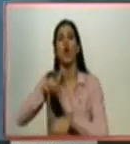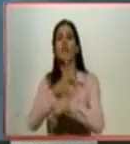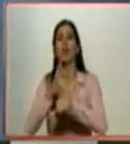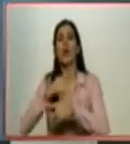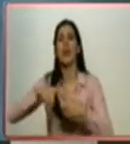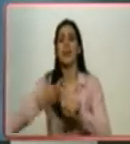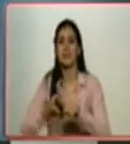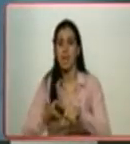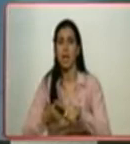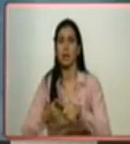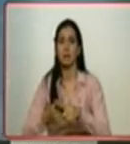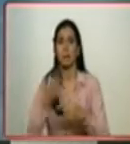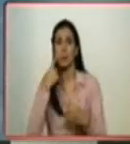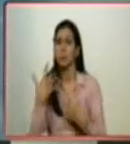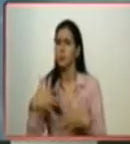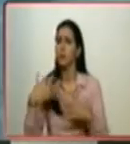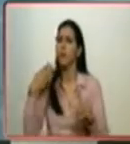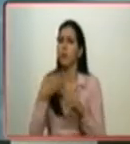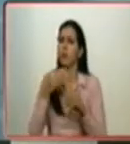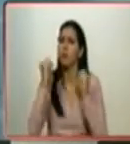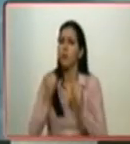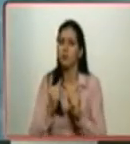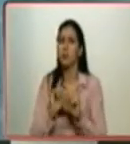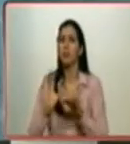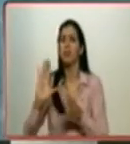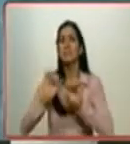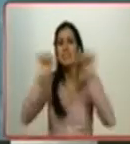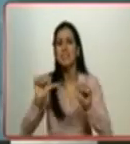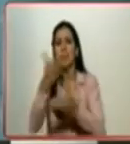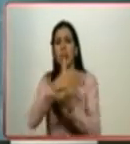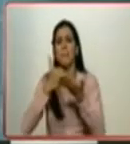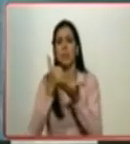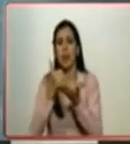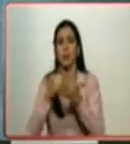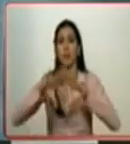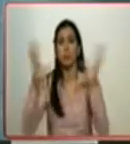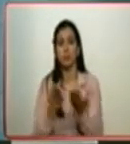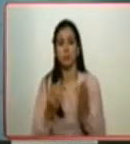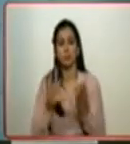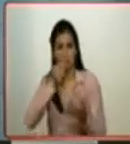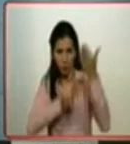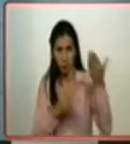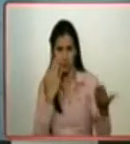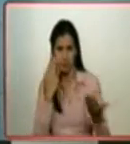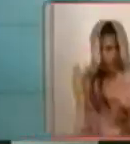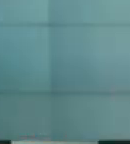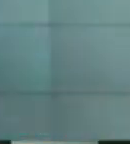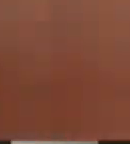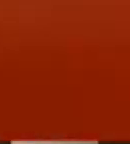Grecia frente al asedio que vive la nación europea por parte del capitalismo financiero mundial. A continuación damos lectura del texto.